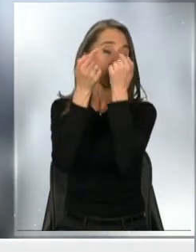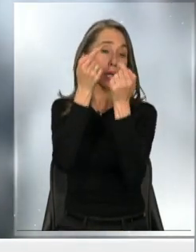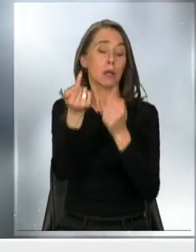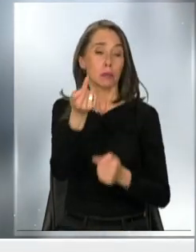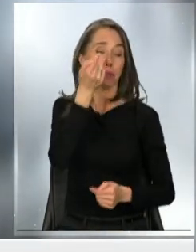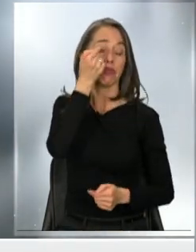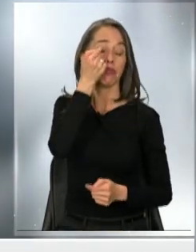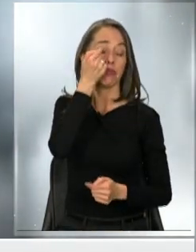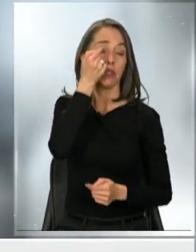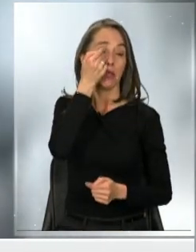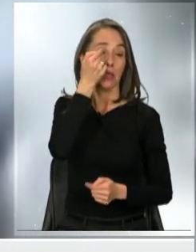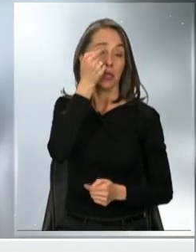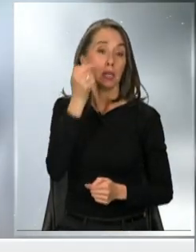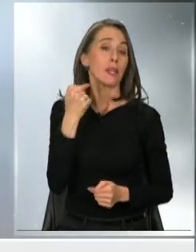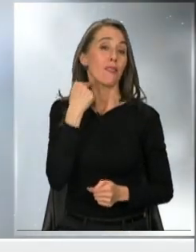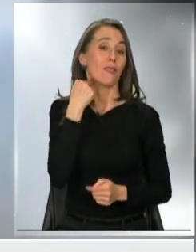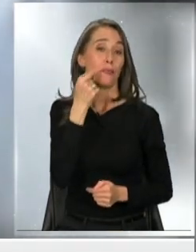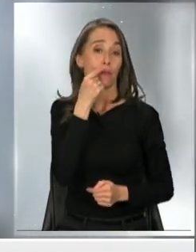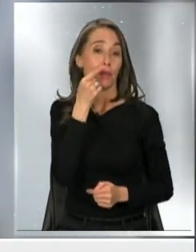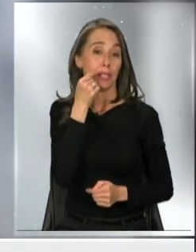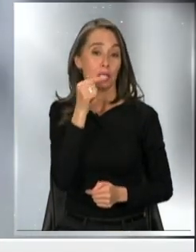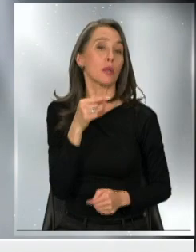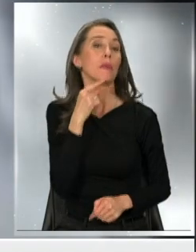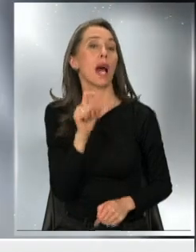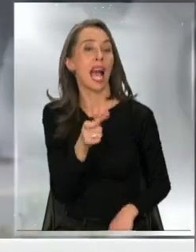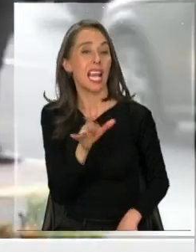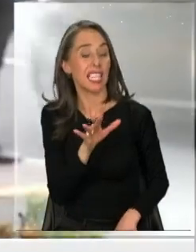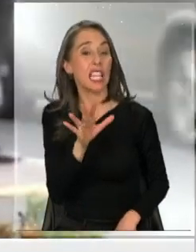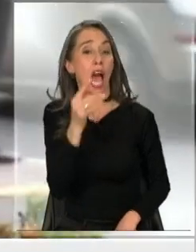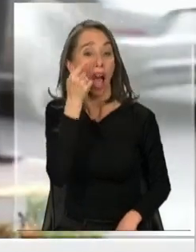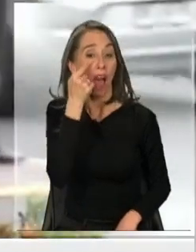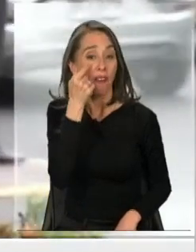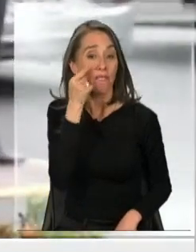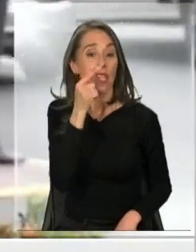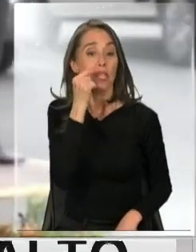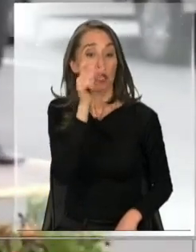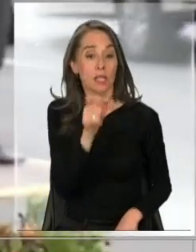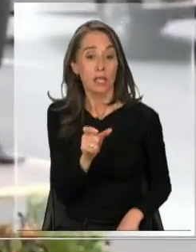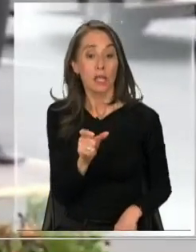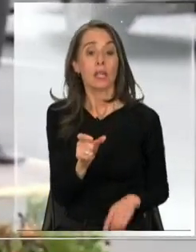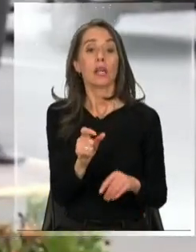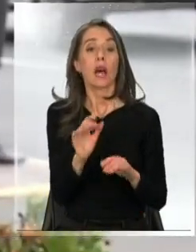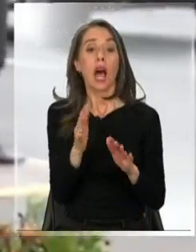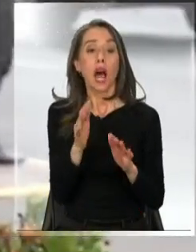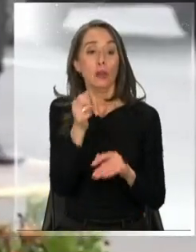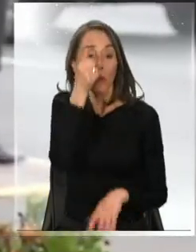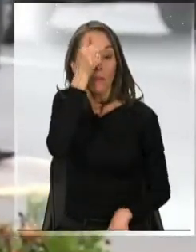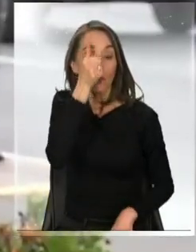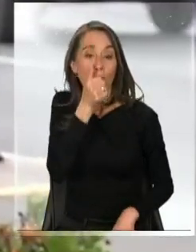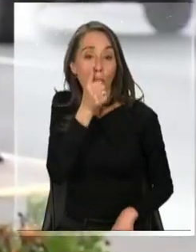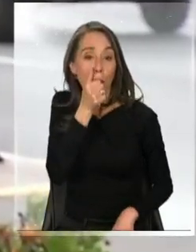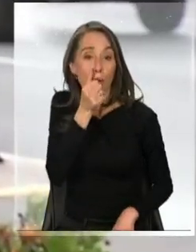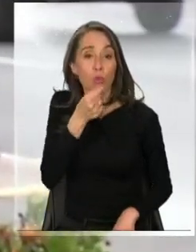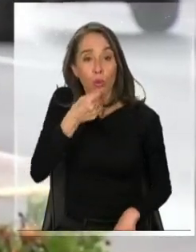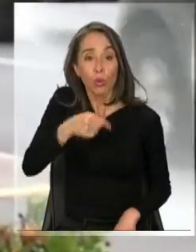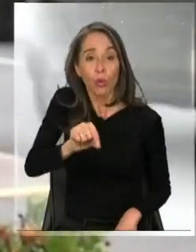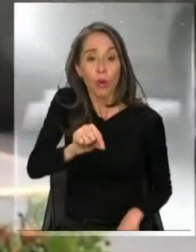en el ojo de la víctima. Es grave lo que tiene, se espera que se pueda ser reparado con la cirugía que le van a hacer